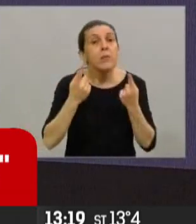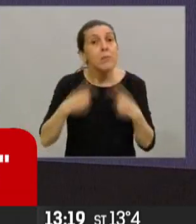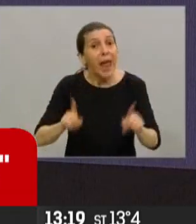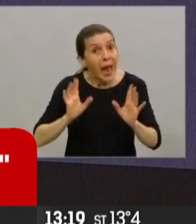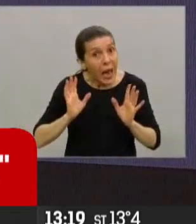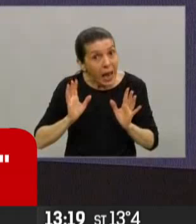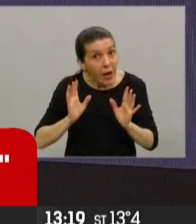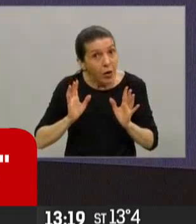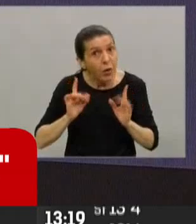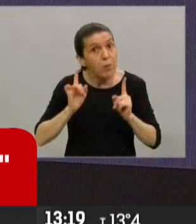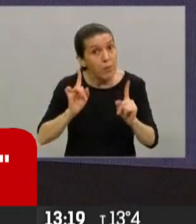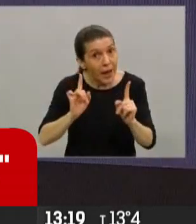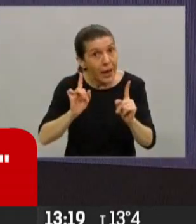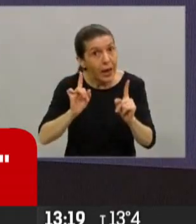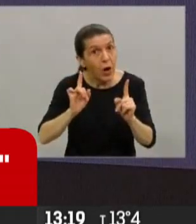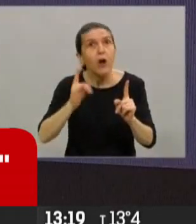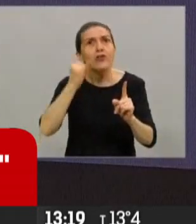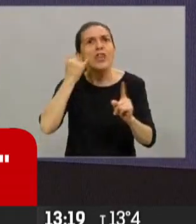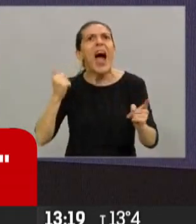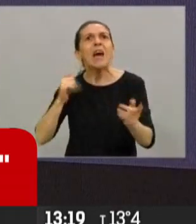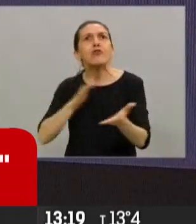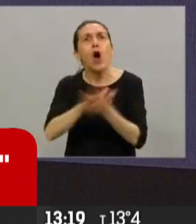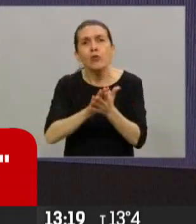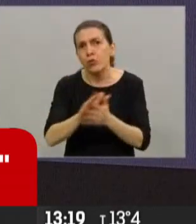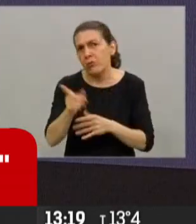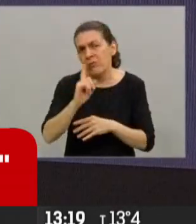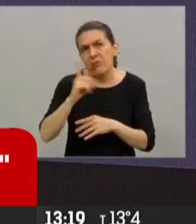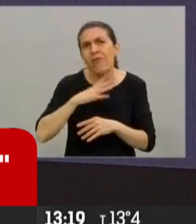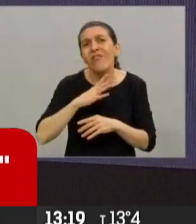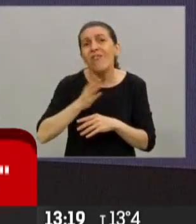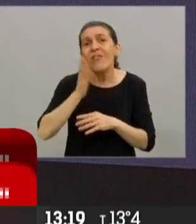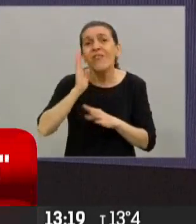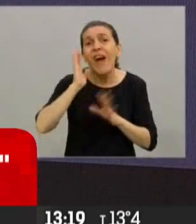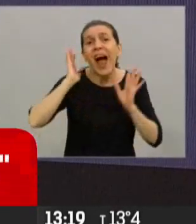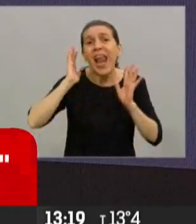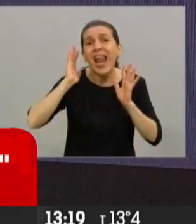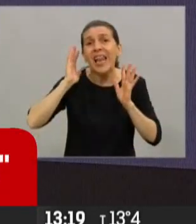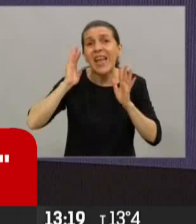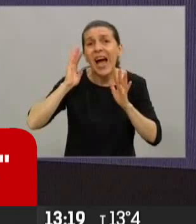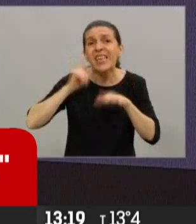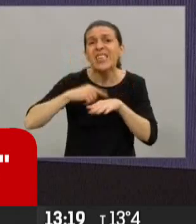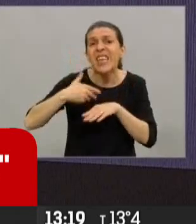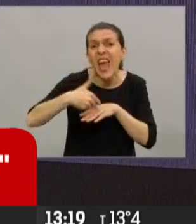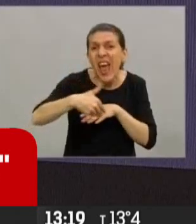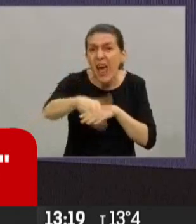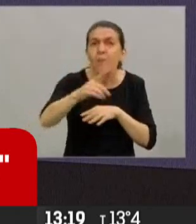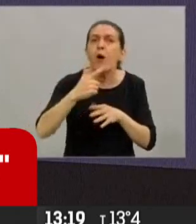no quiere decir que hayamos superado el problema. Estamos muy, pero muy lejos de superar ese problema.